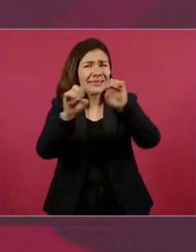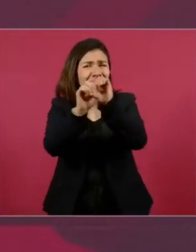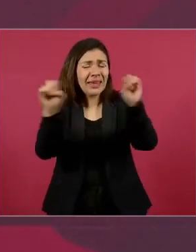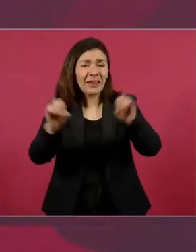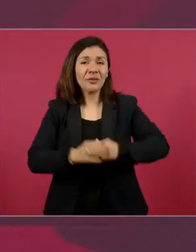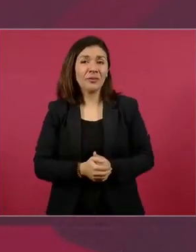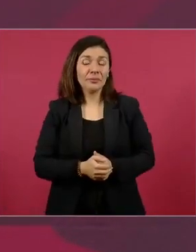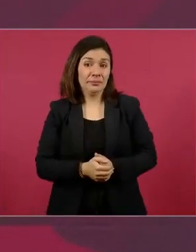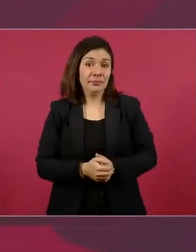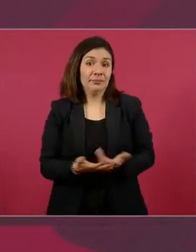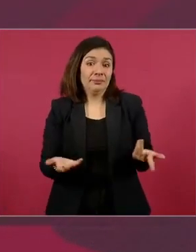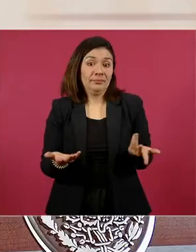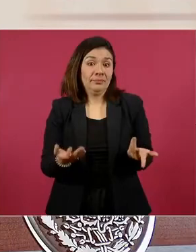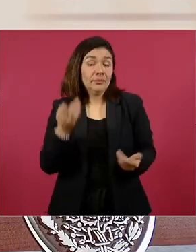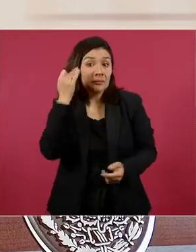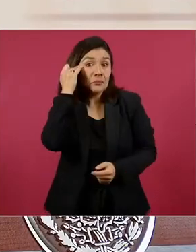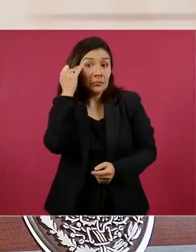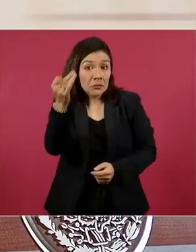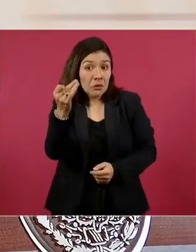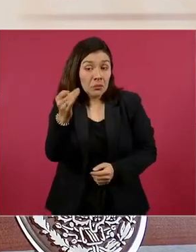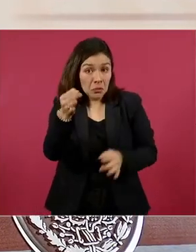Bueno, pues tardó un año.